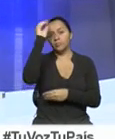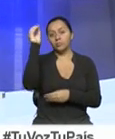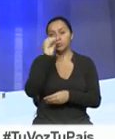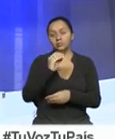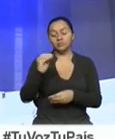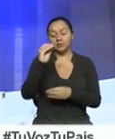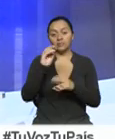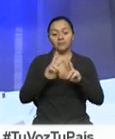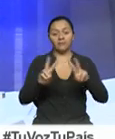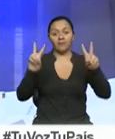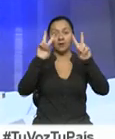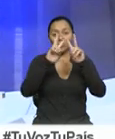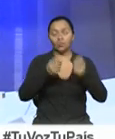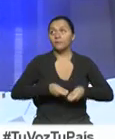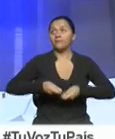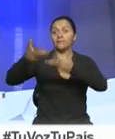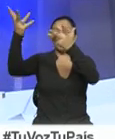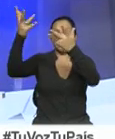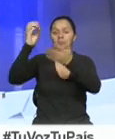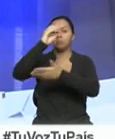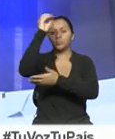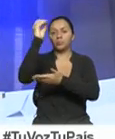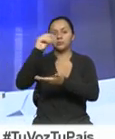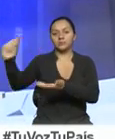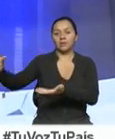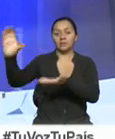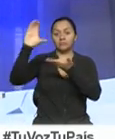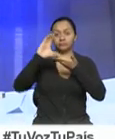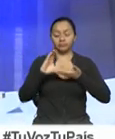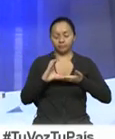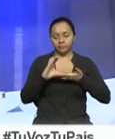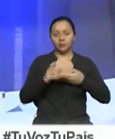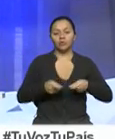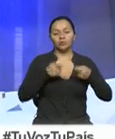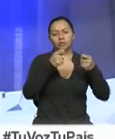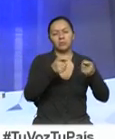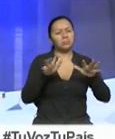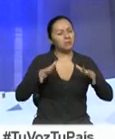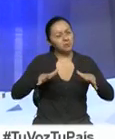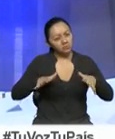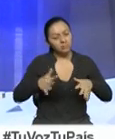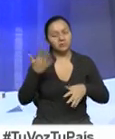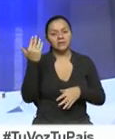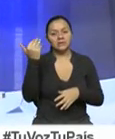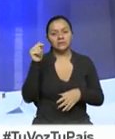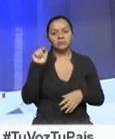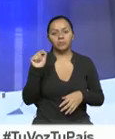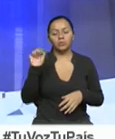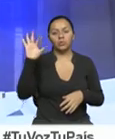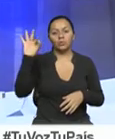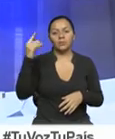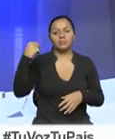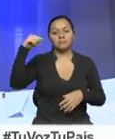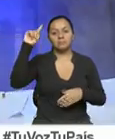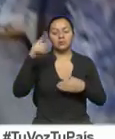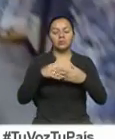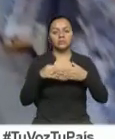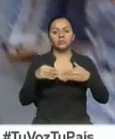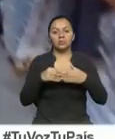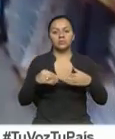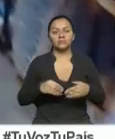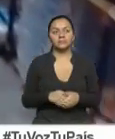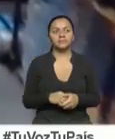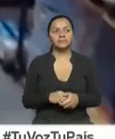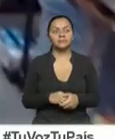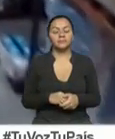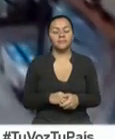del valor total exportado durante el 2015, se han entregado aproximadamente 15.9 millones de dólares.